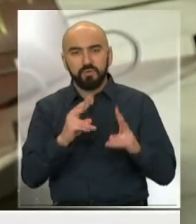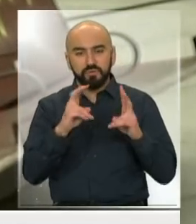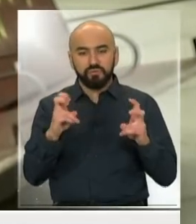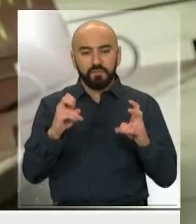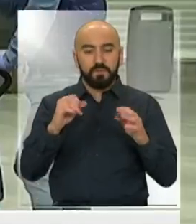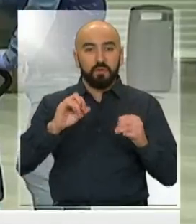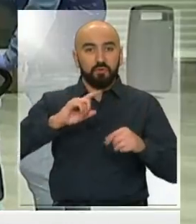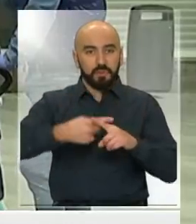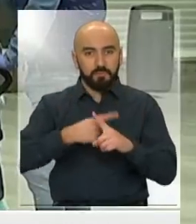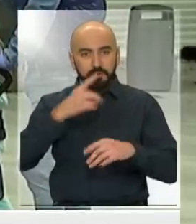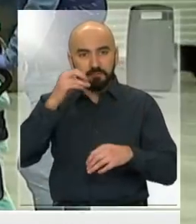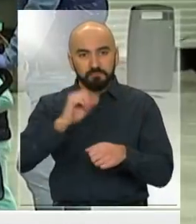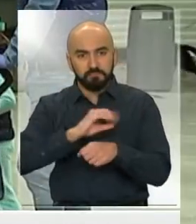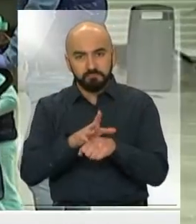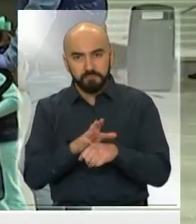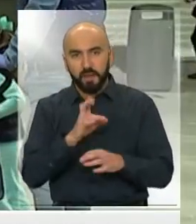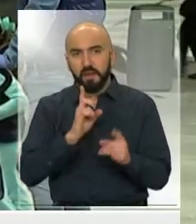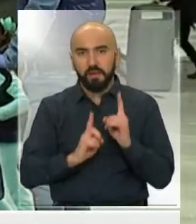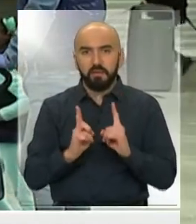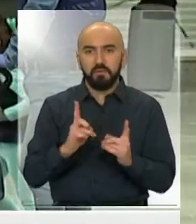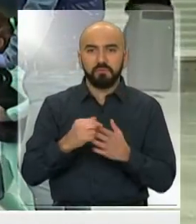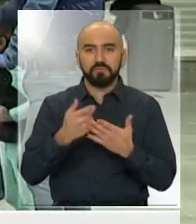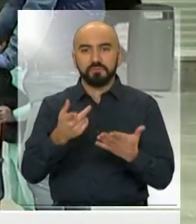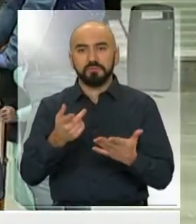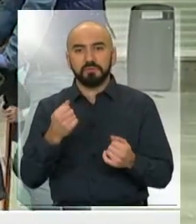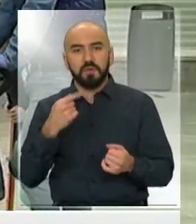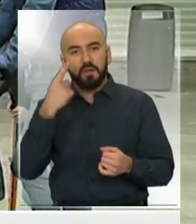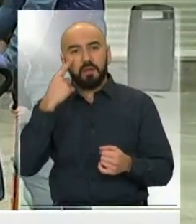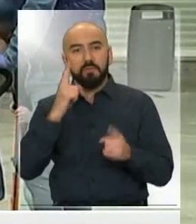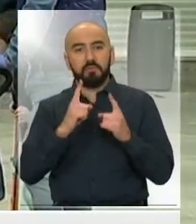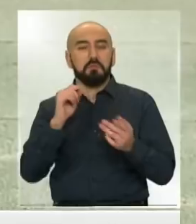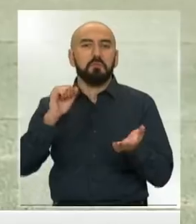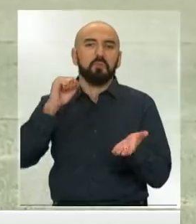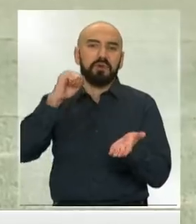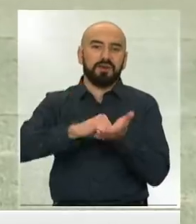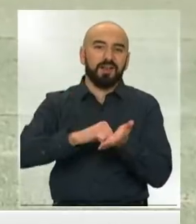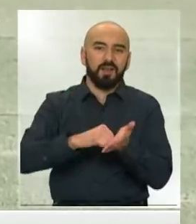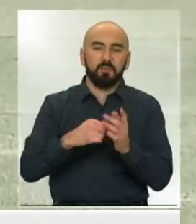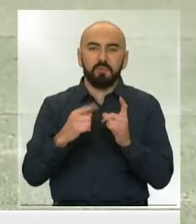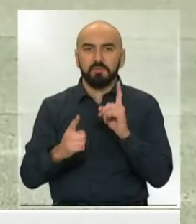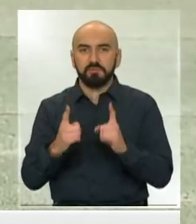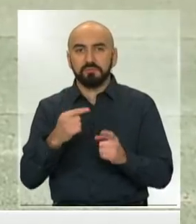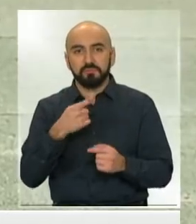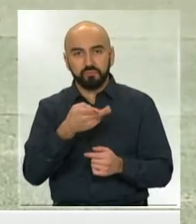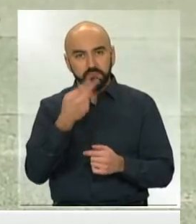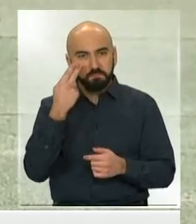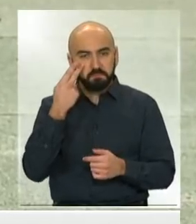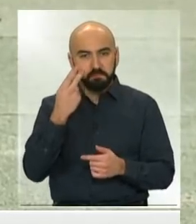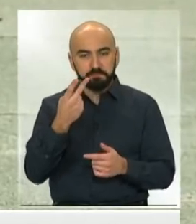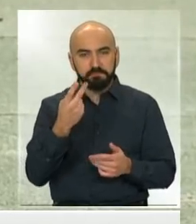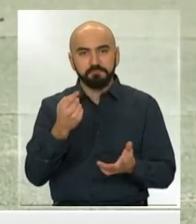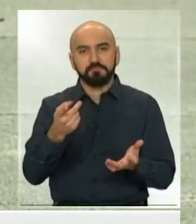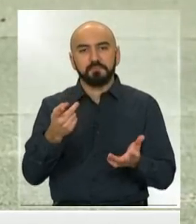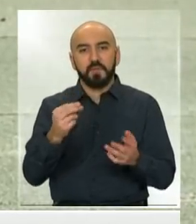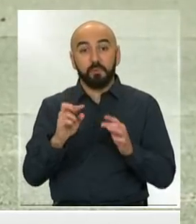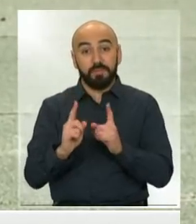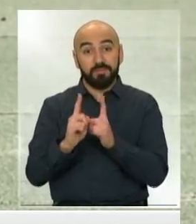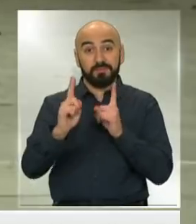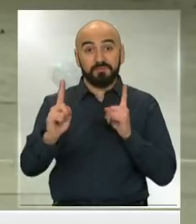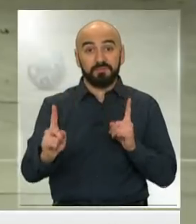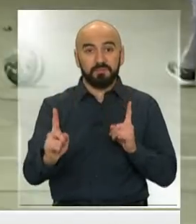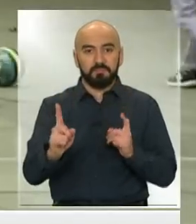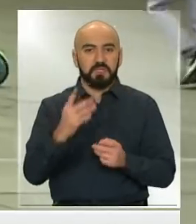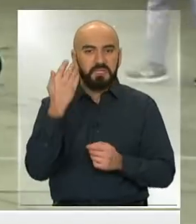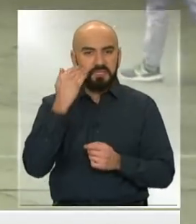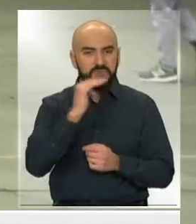declaraciones cruzadas estás bien reclamando lo que estamos viendo estamos observando a cada mientras tú estás al aire donde la distancia social sobre todo